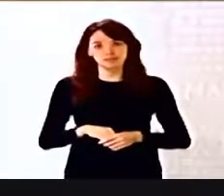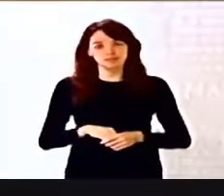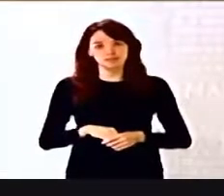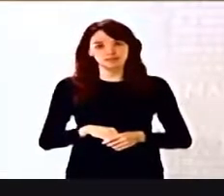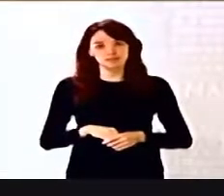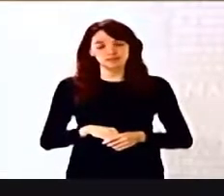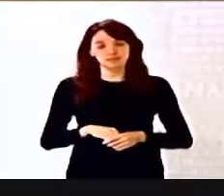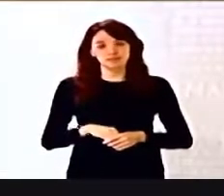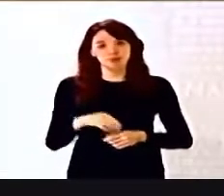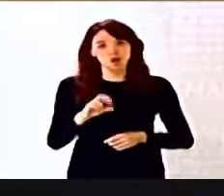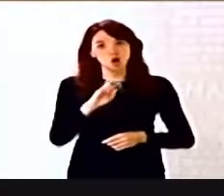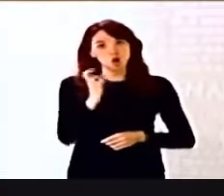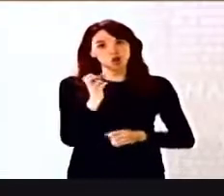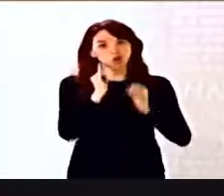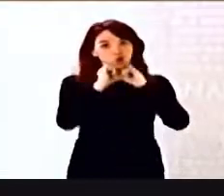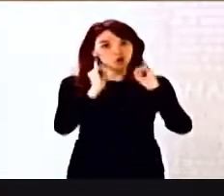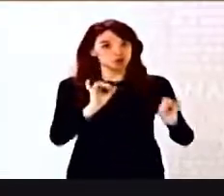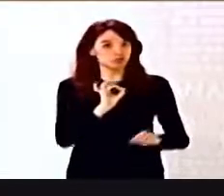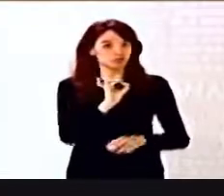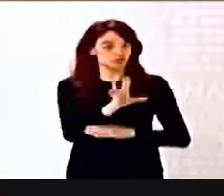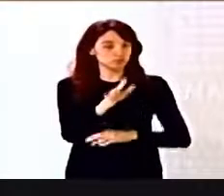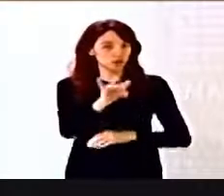Y habrá también un correo electrónico